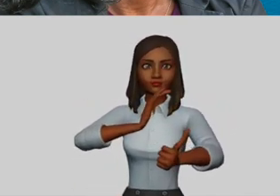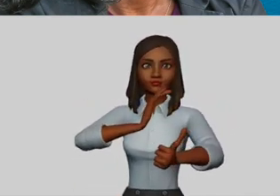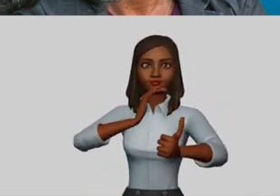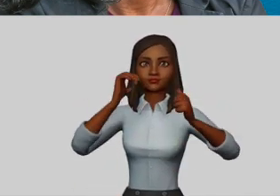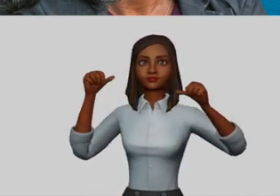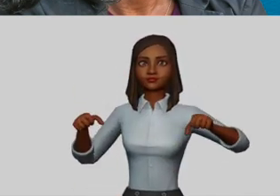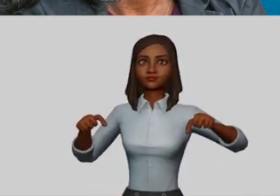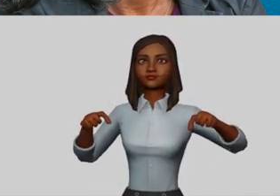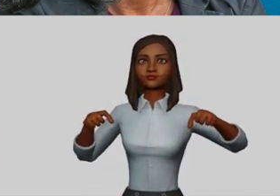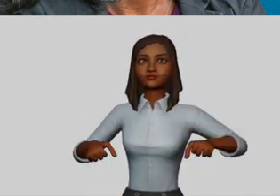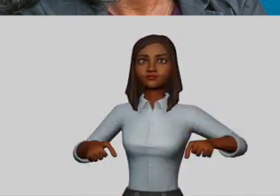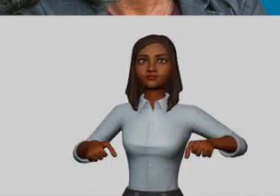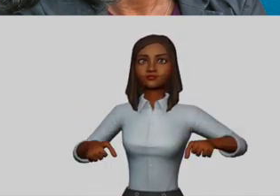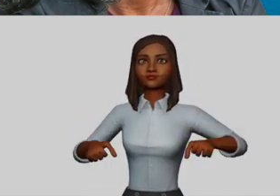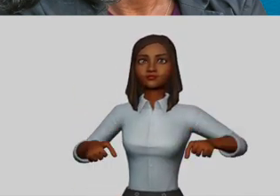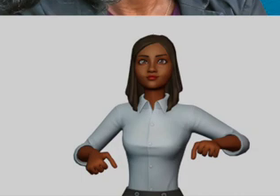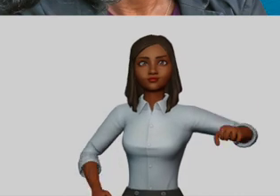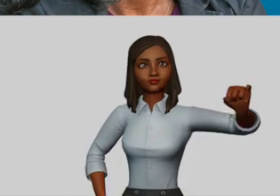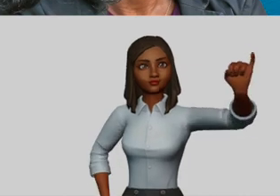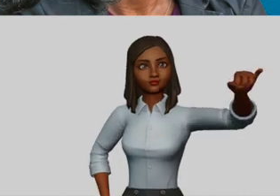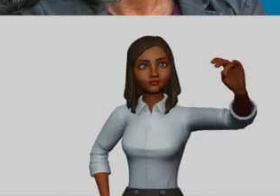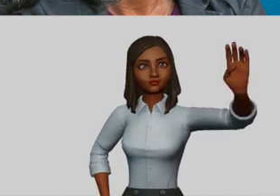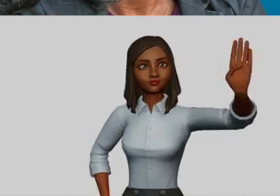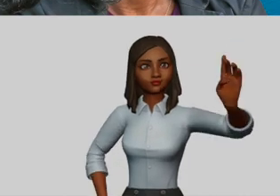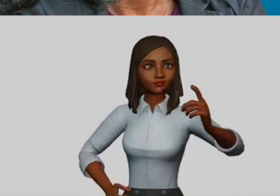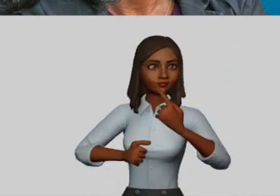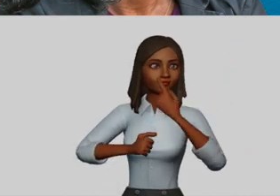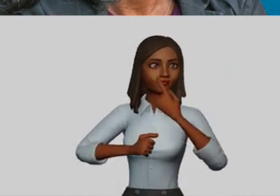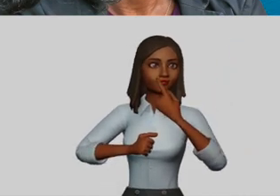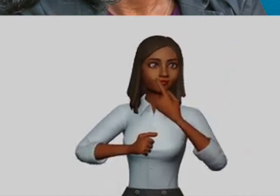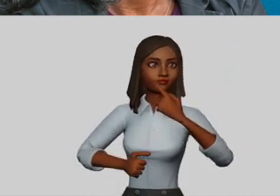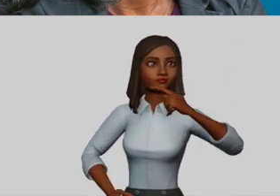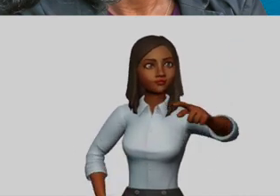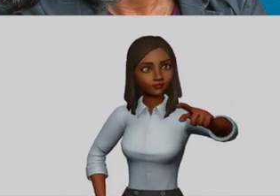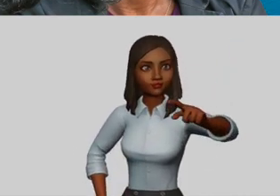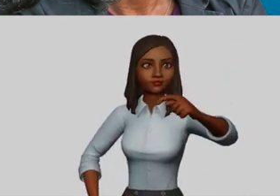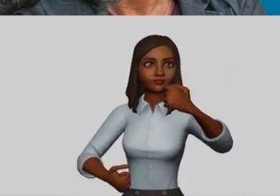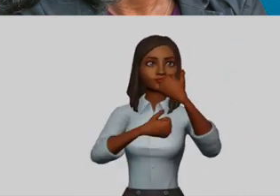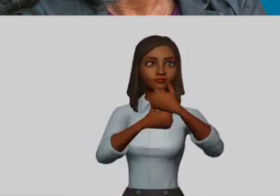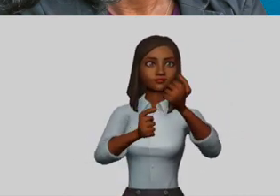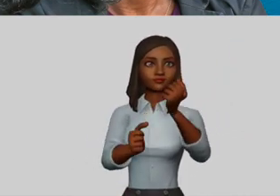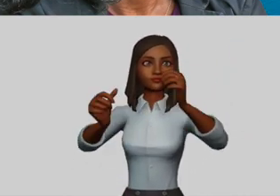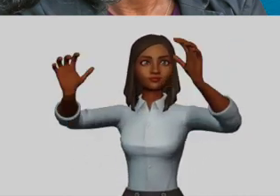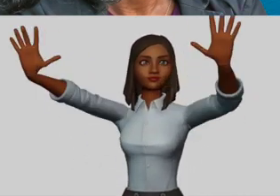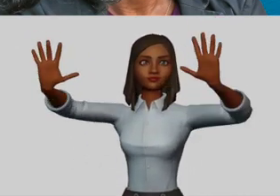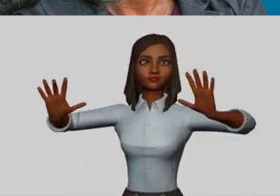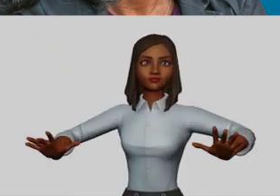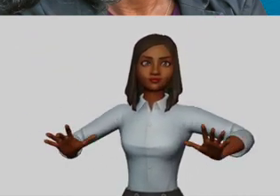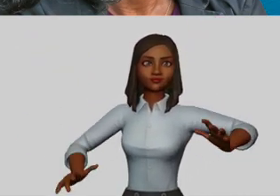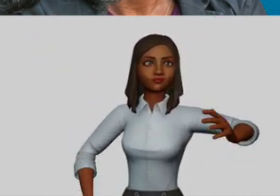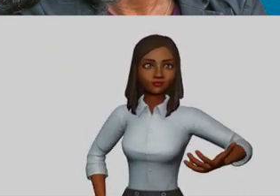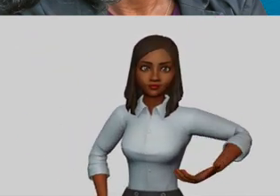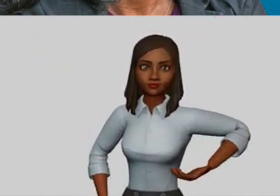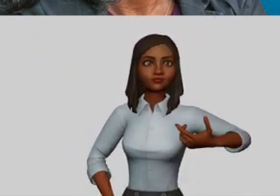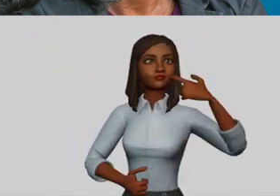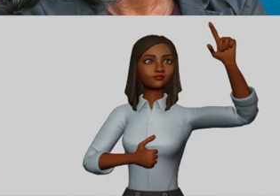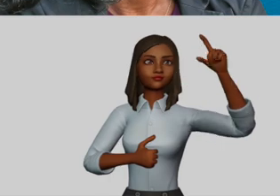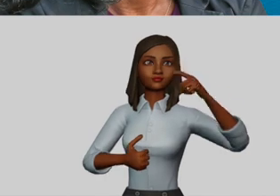cierto punto a donde digan vamos a hacer algo. Uh-huh. Yo quería